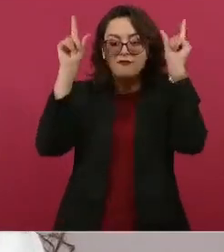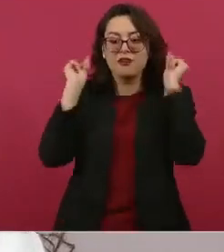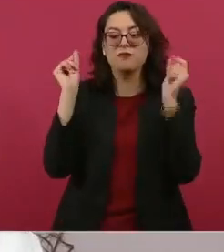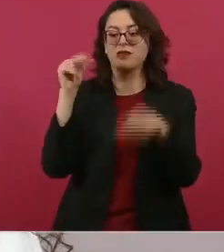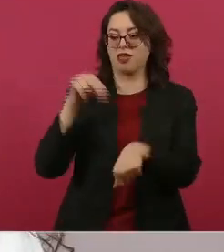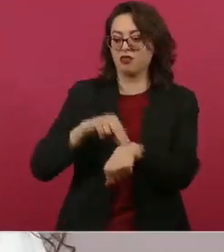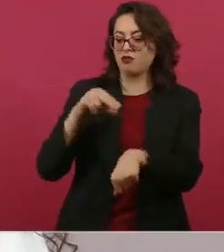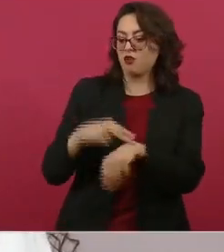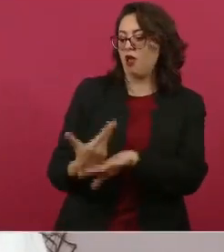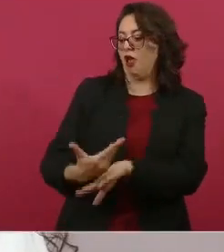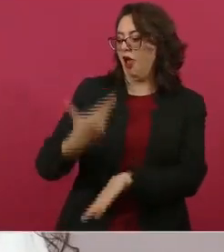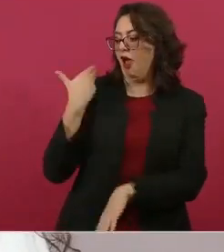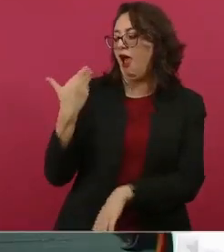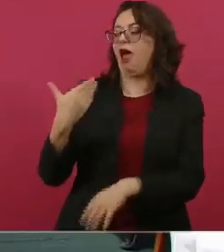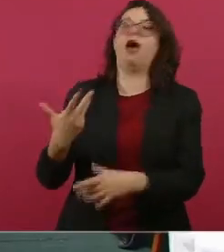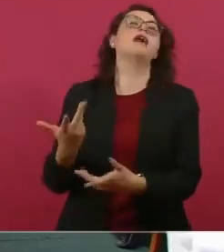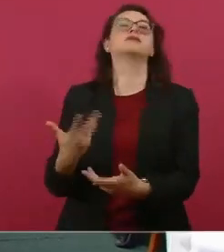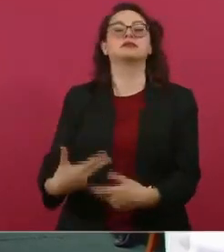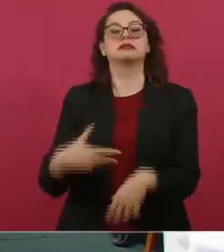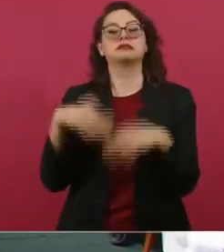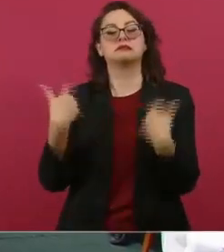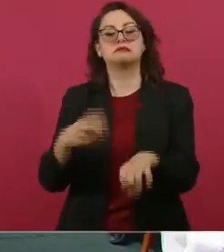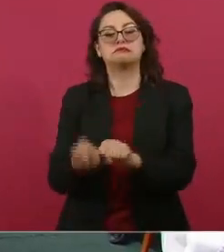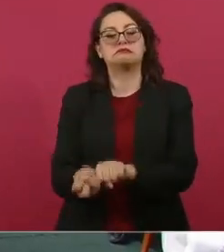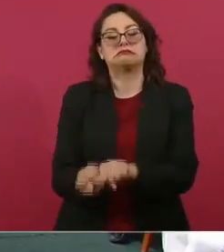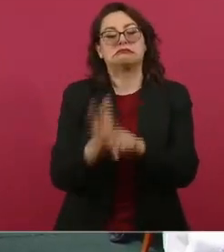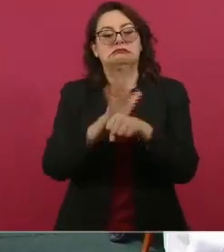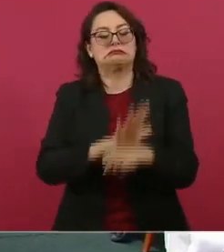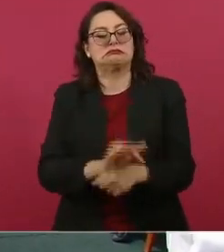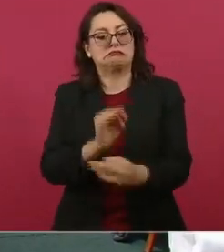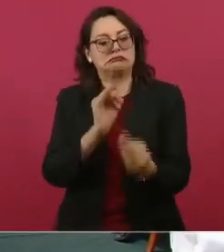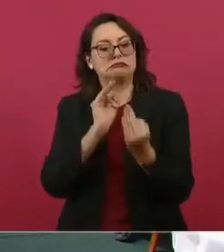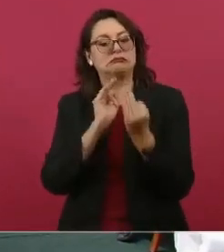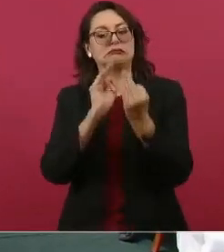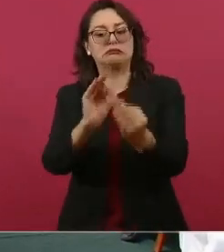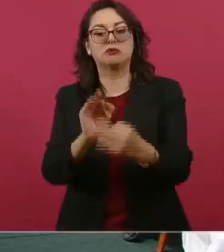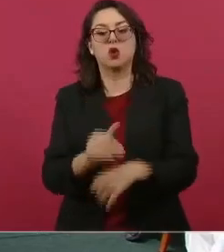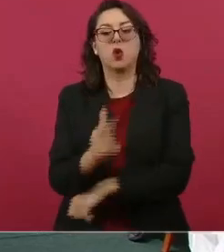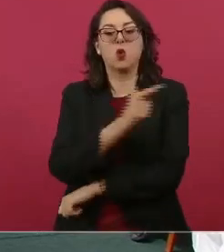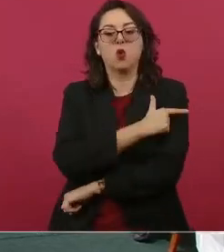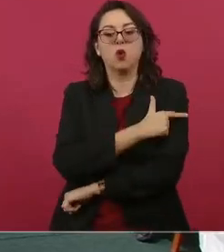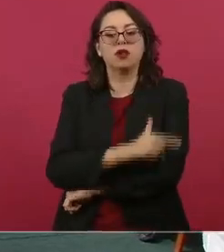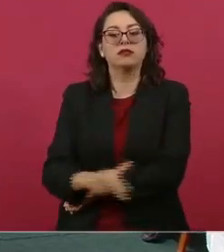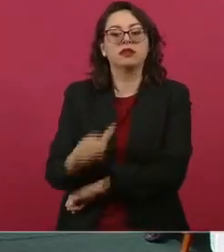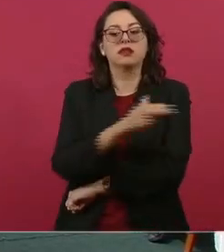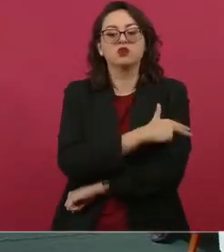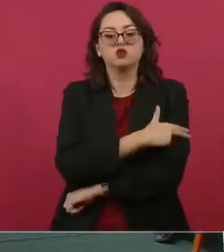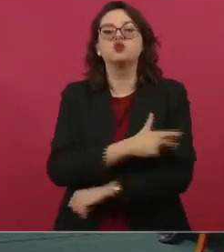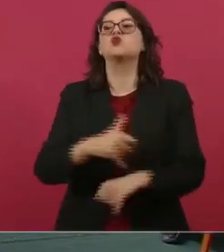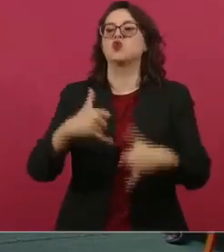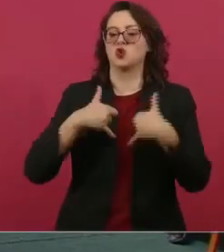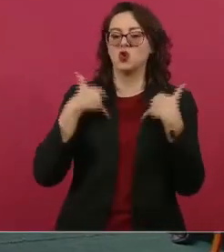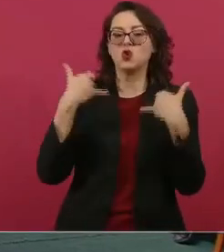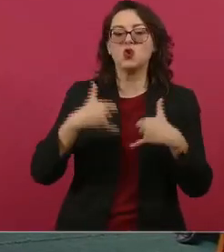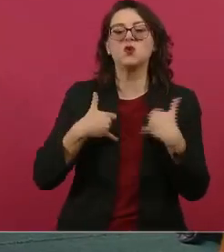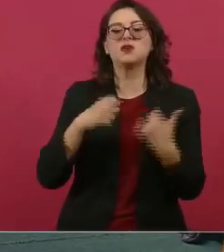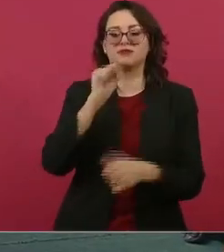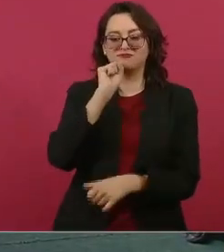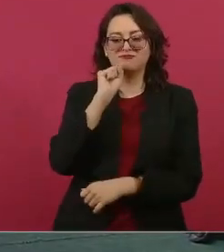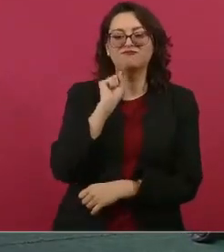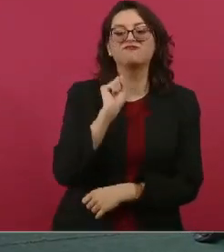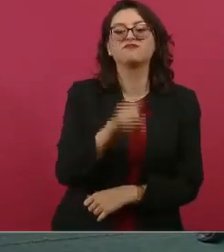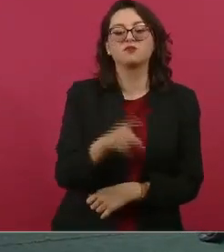la pandemia. Jóvenes y orgullosos, los que se suman a la Guardia Nacional. Jóvenes y audaces,